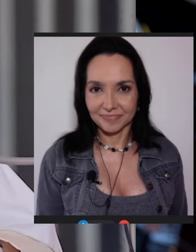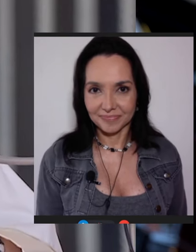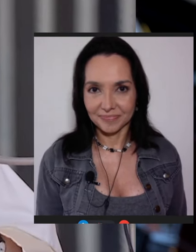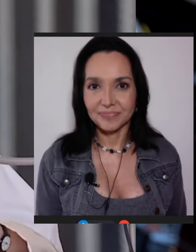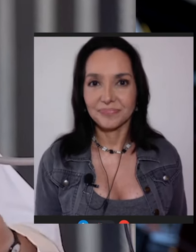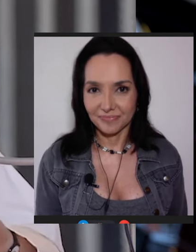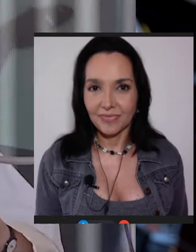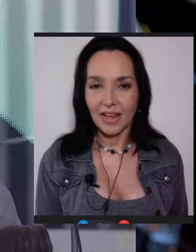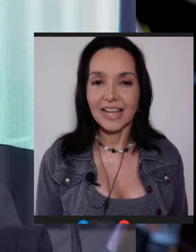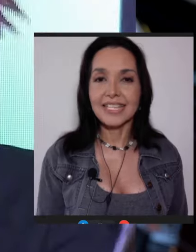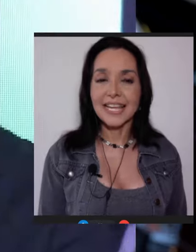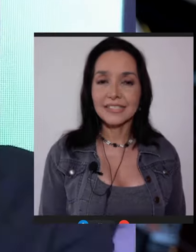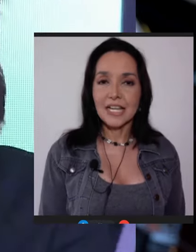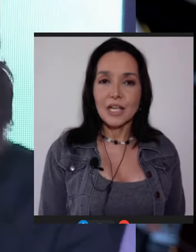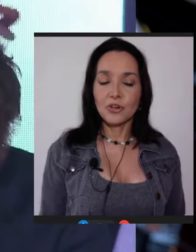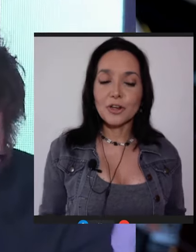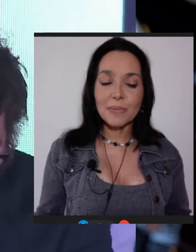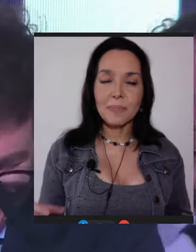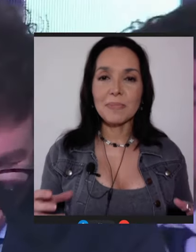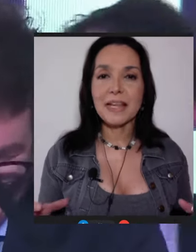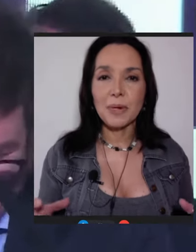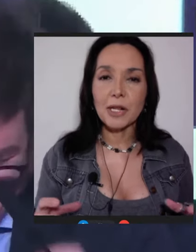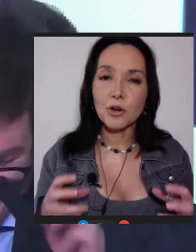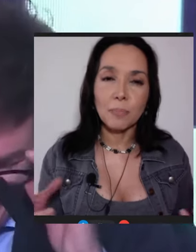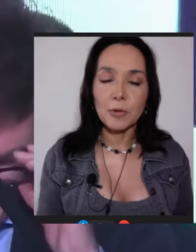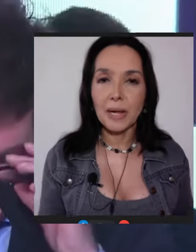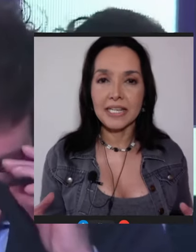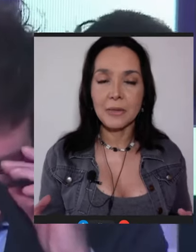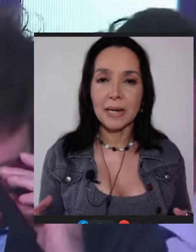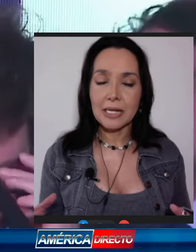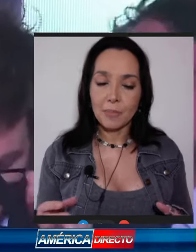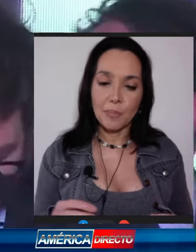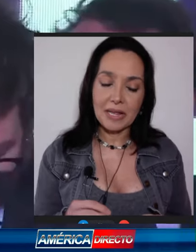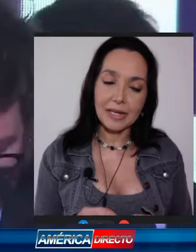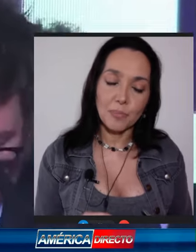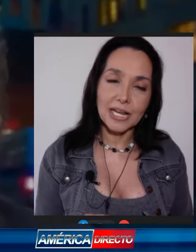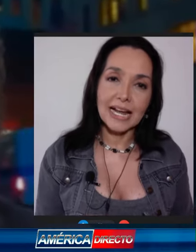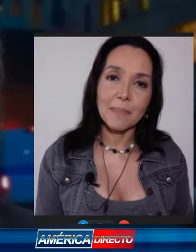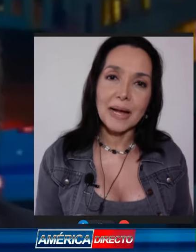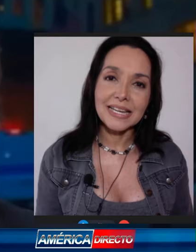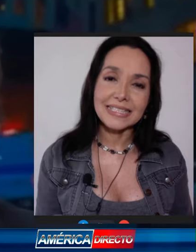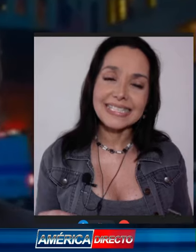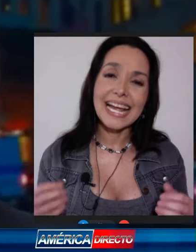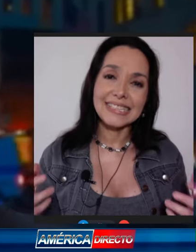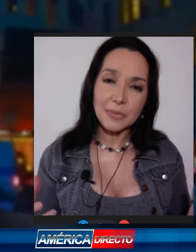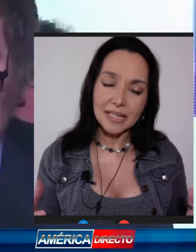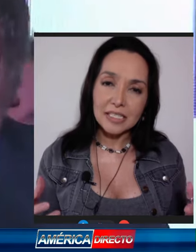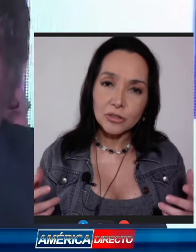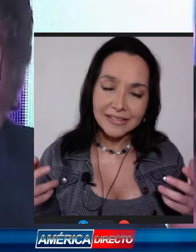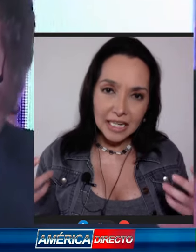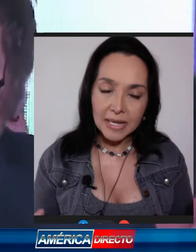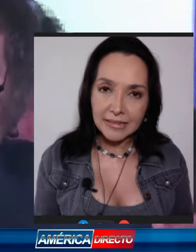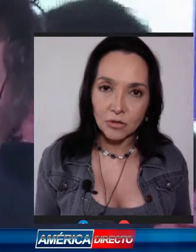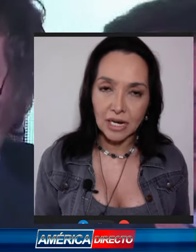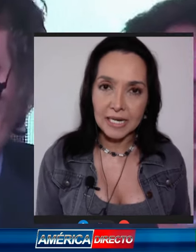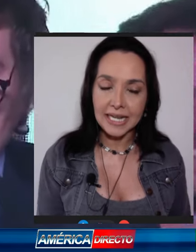explícito. Así es. Yo quiero que me permitas primero romper un paradigma, porque la campaña negativa ha sido